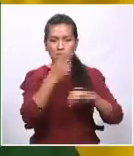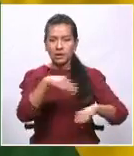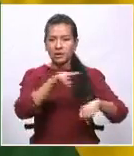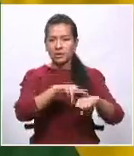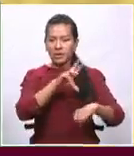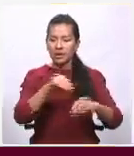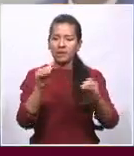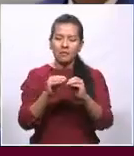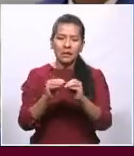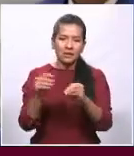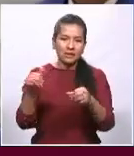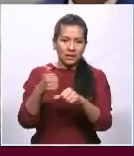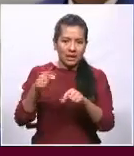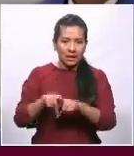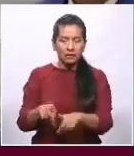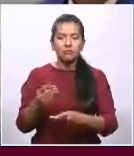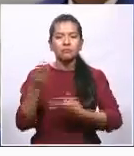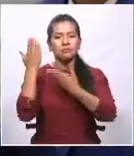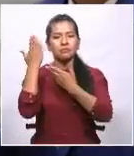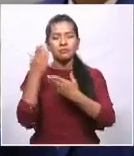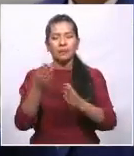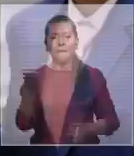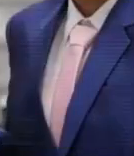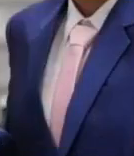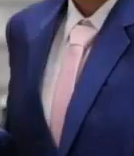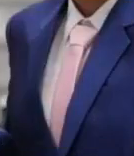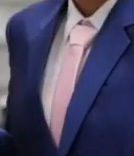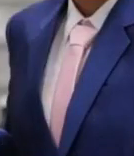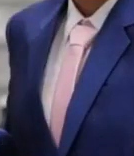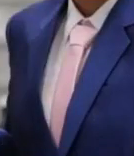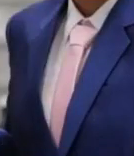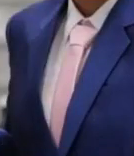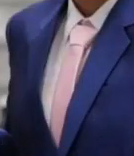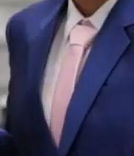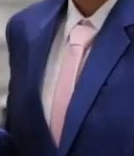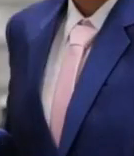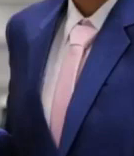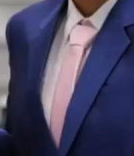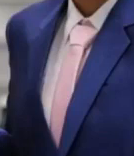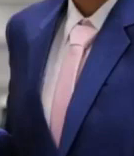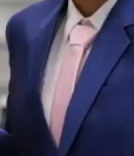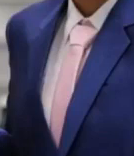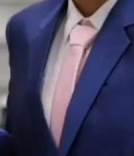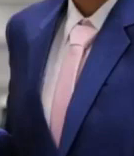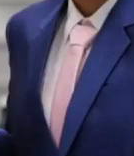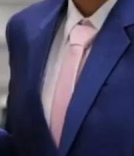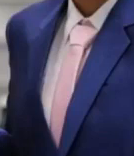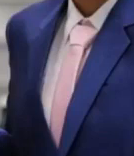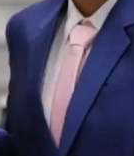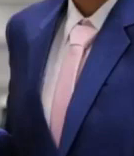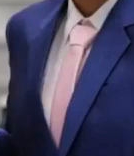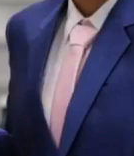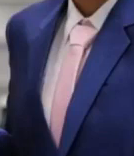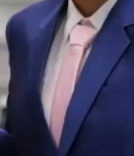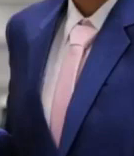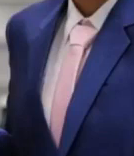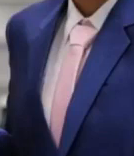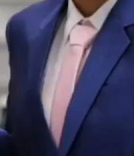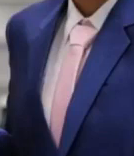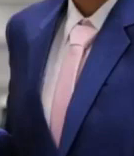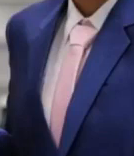el territorio boliviano reciben el bono con excelencia en el bachillerato. Son 5.269 estudiantes mujeres